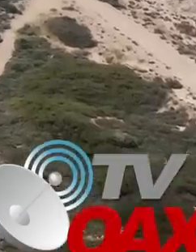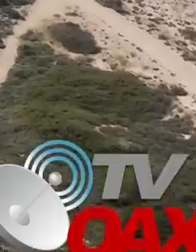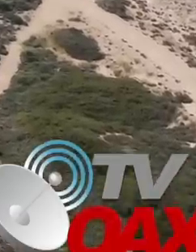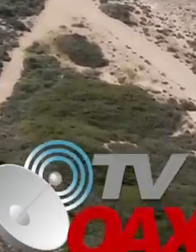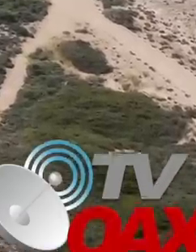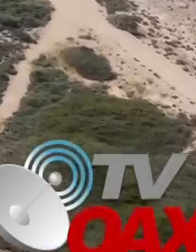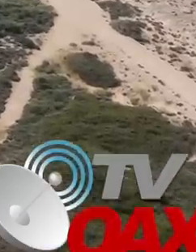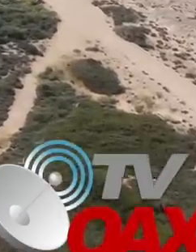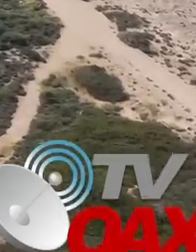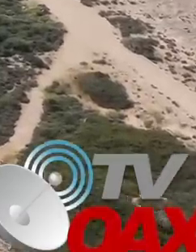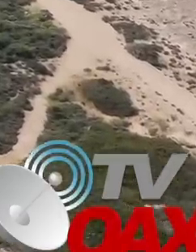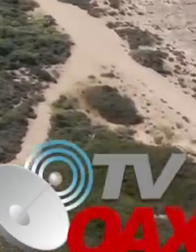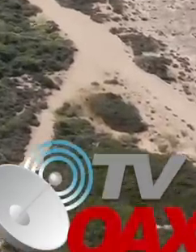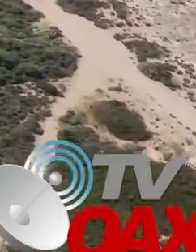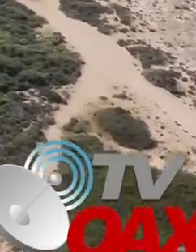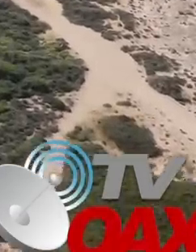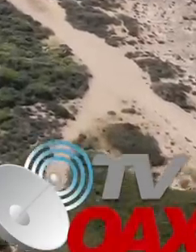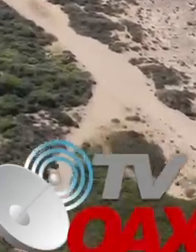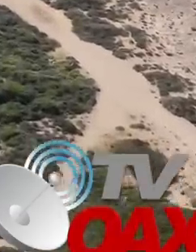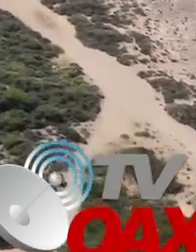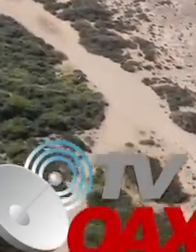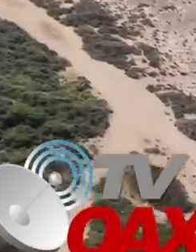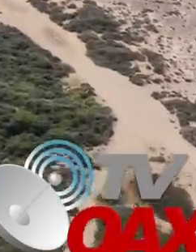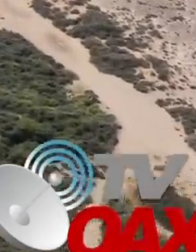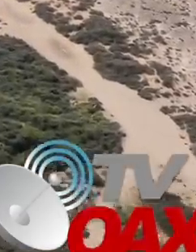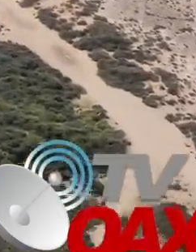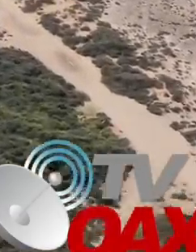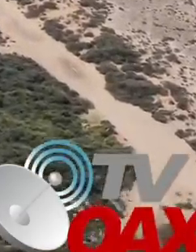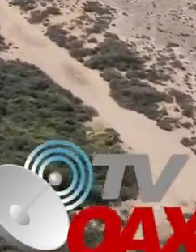recuperar la vía